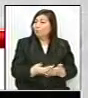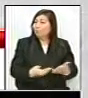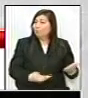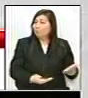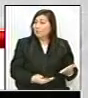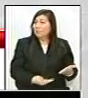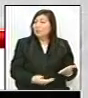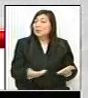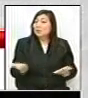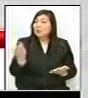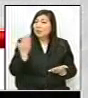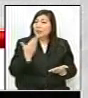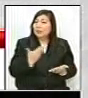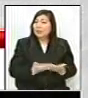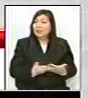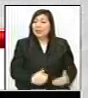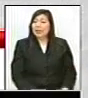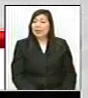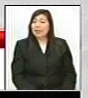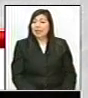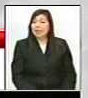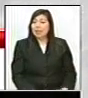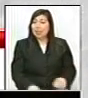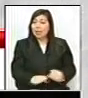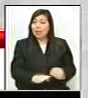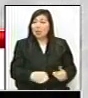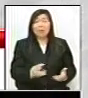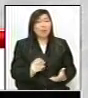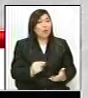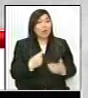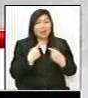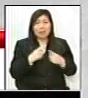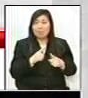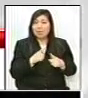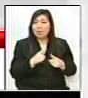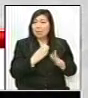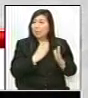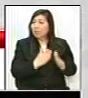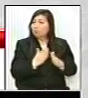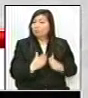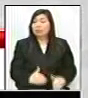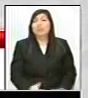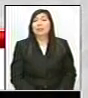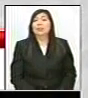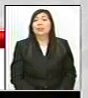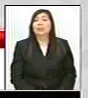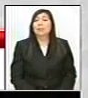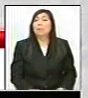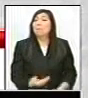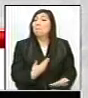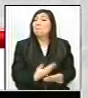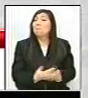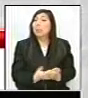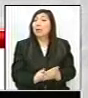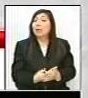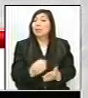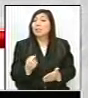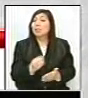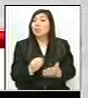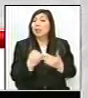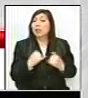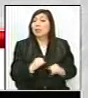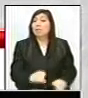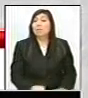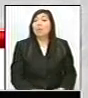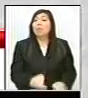ha sido ingresado teniendo como base no el informe de determinación de los hechos y de pruebas, sino el